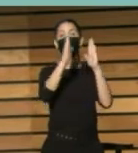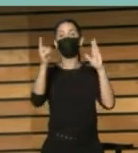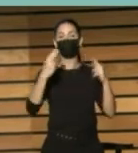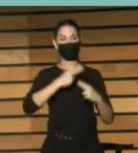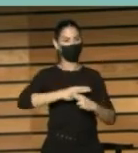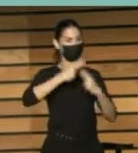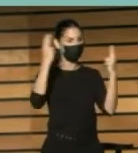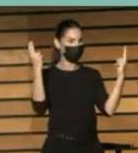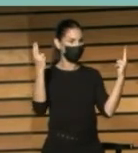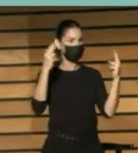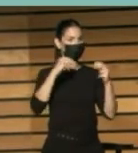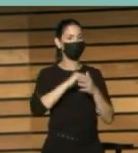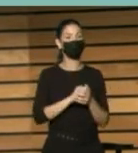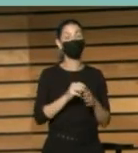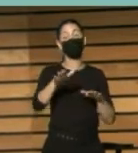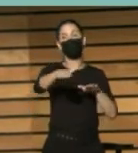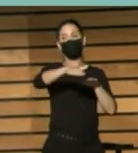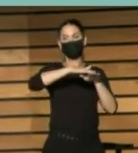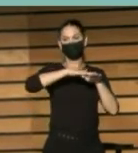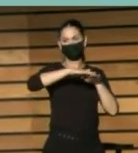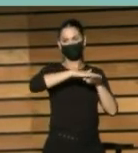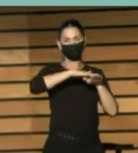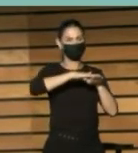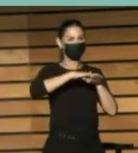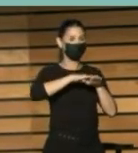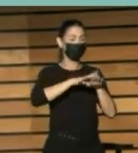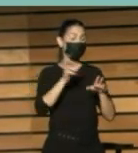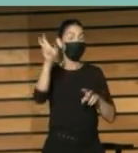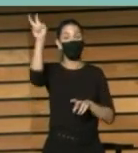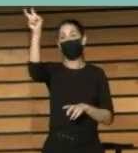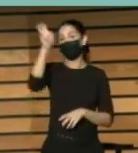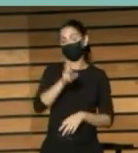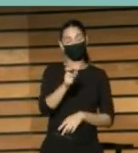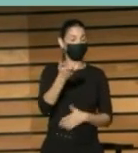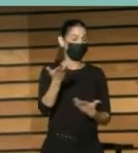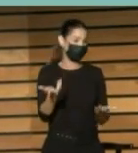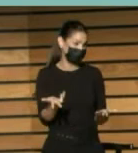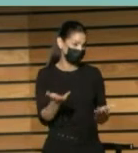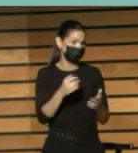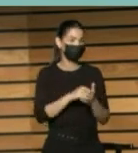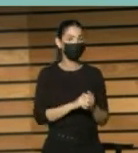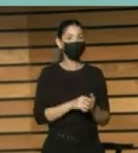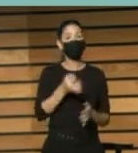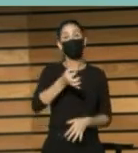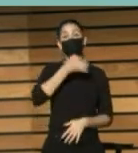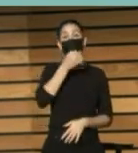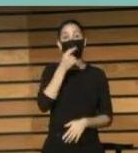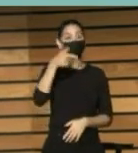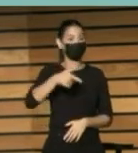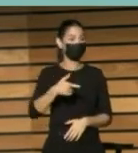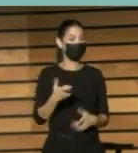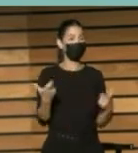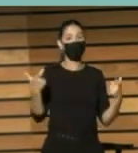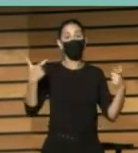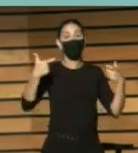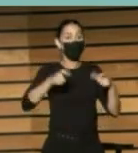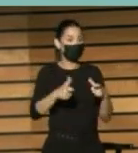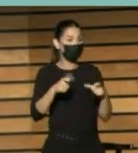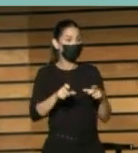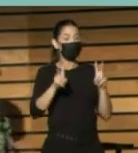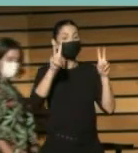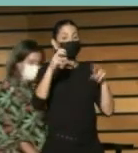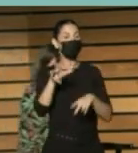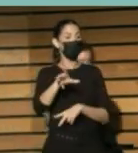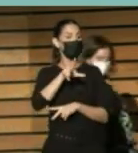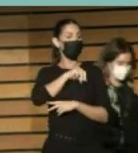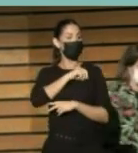Públicas. Disculparme por no estar ahí. Esta tarde se reúne el jurado del Premio Cervantes, del que